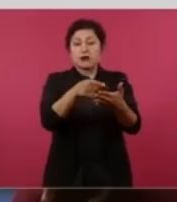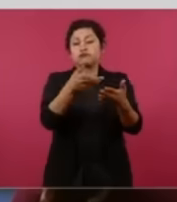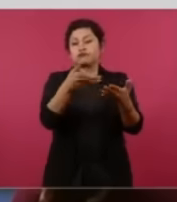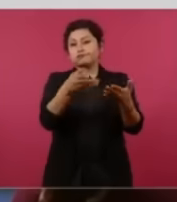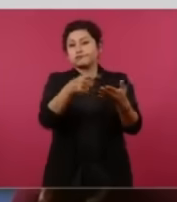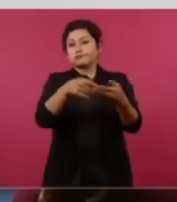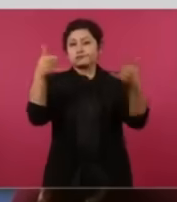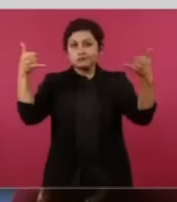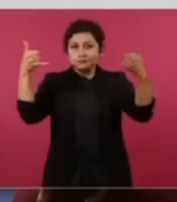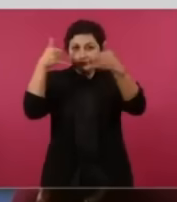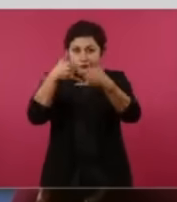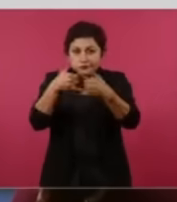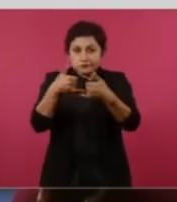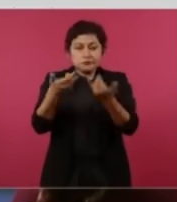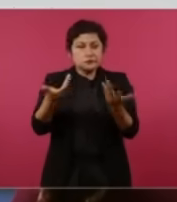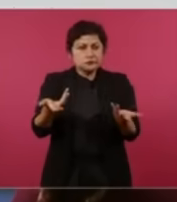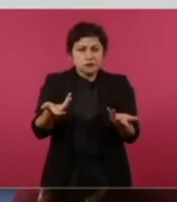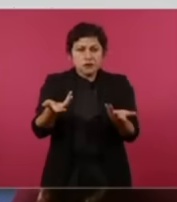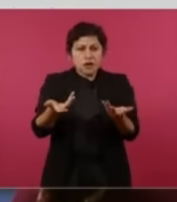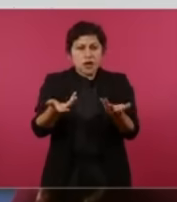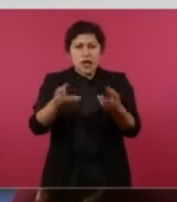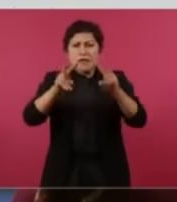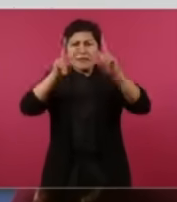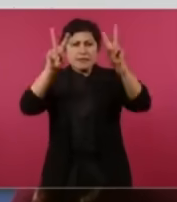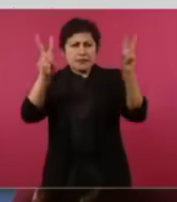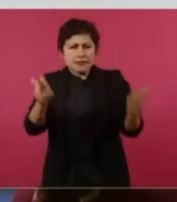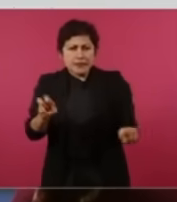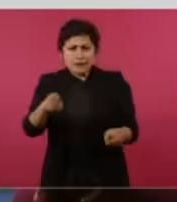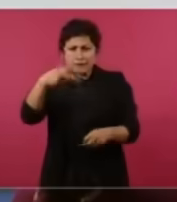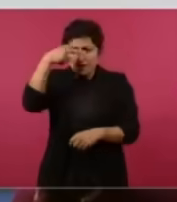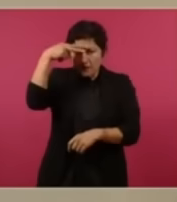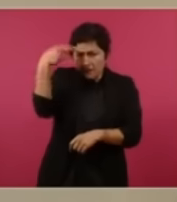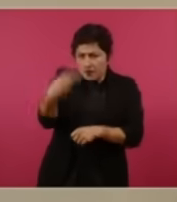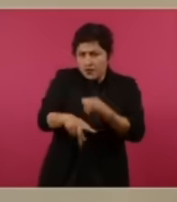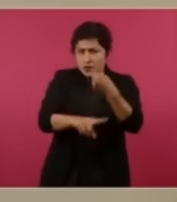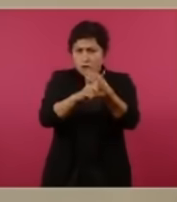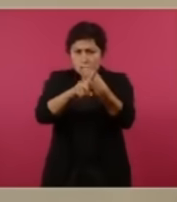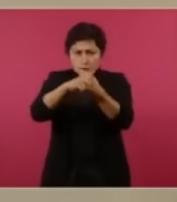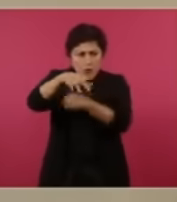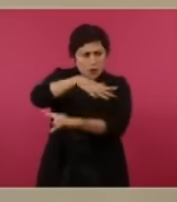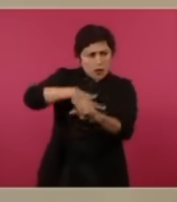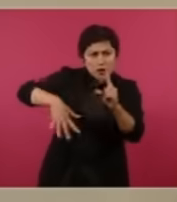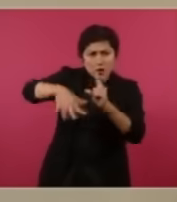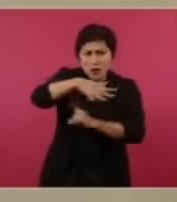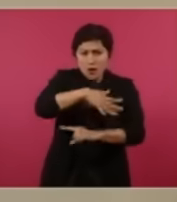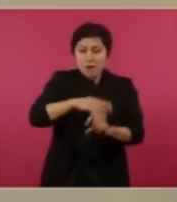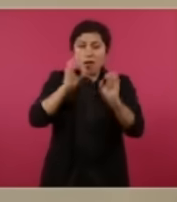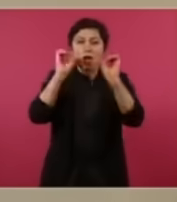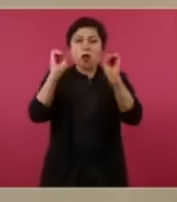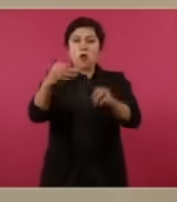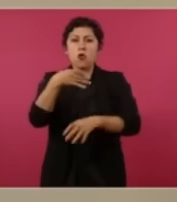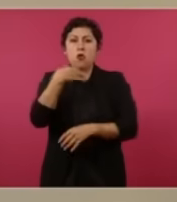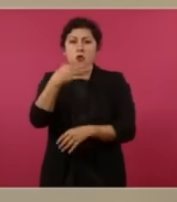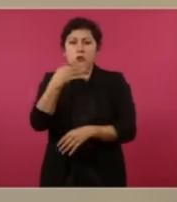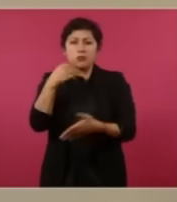mucho menos sobre el problema grave de la corrupción.